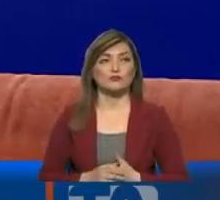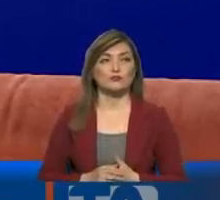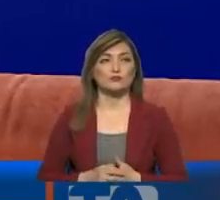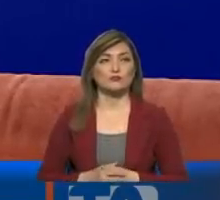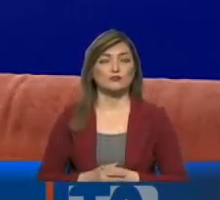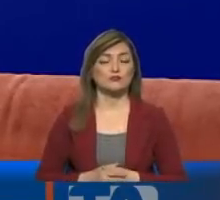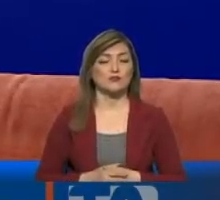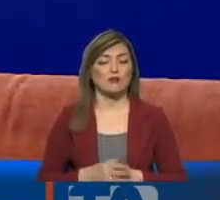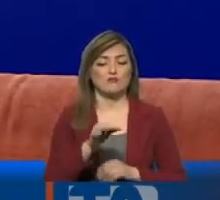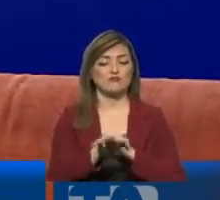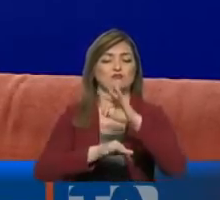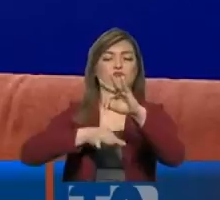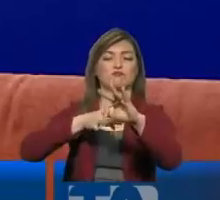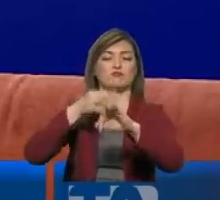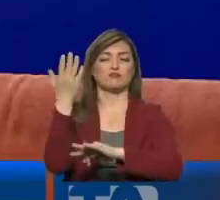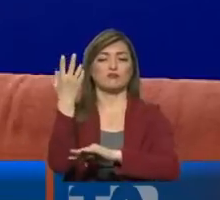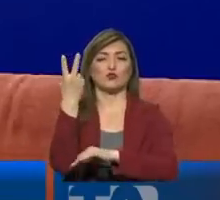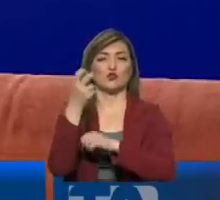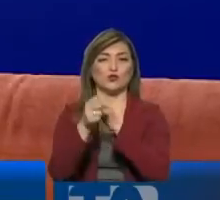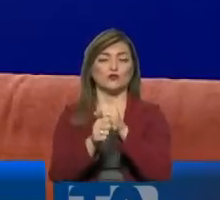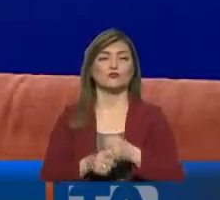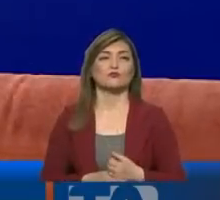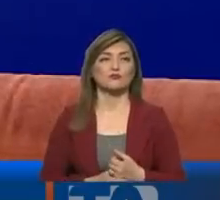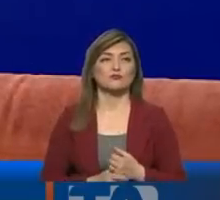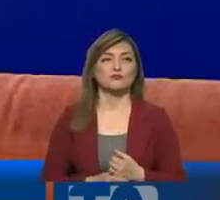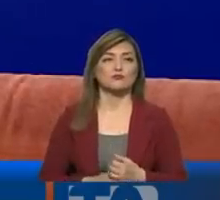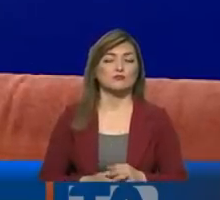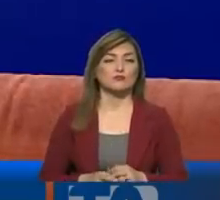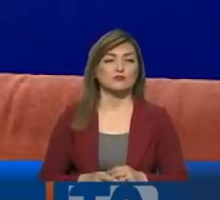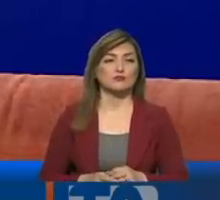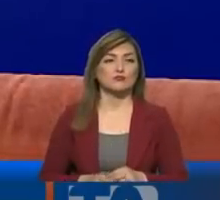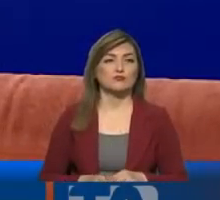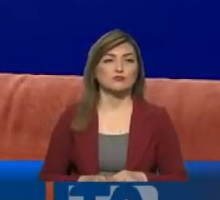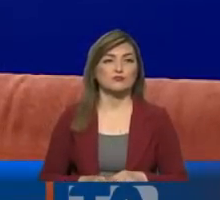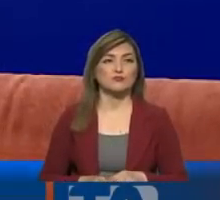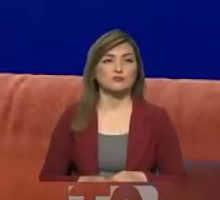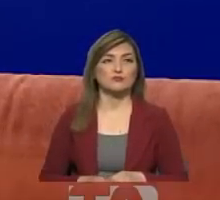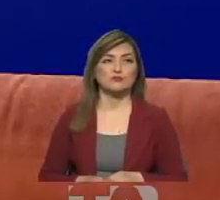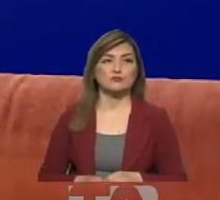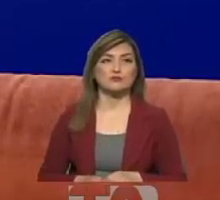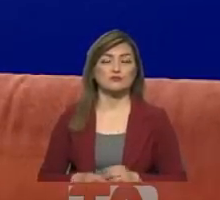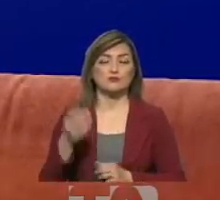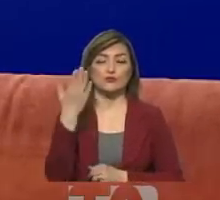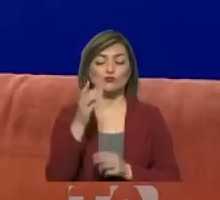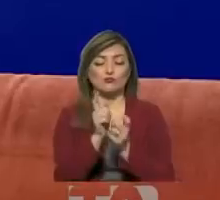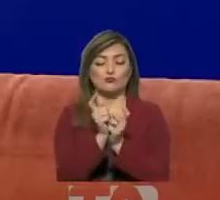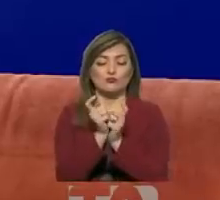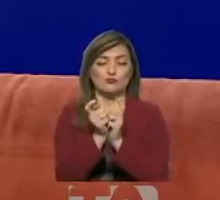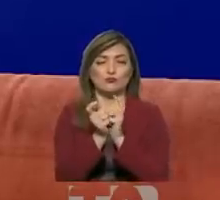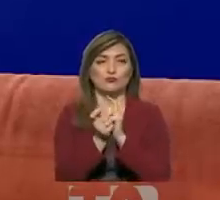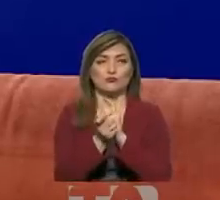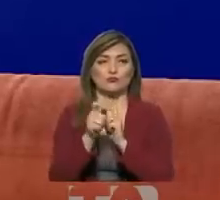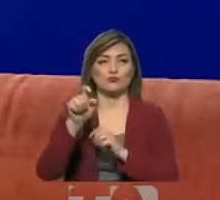sea alcalde durante estos 2 años. Hemos hablado de una alcaldía de transición que